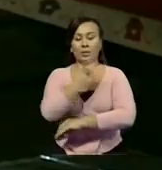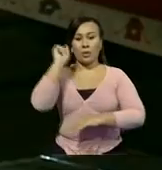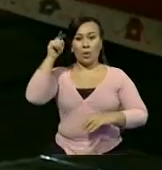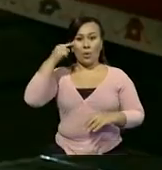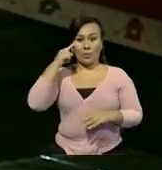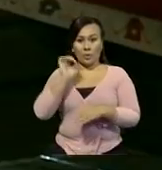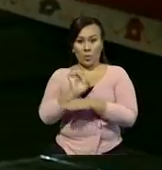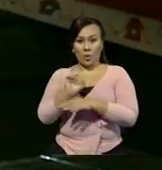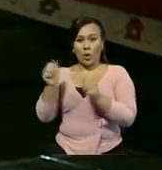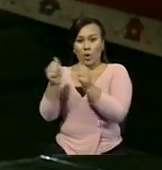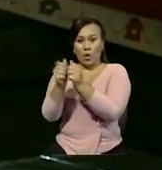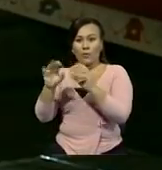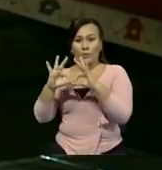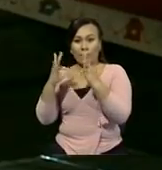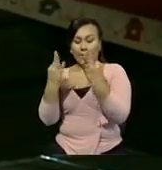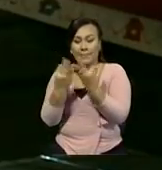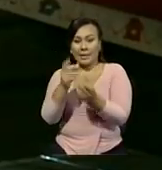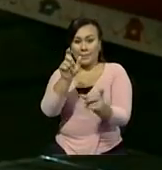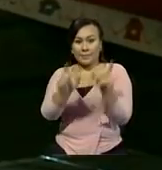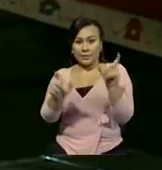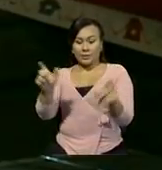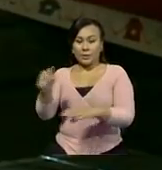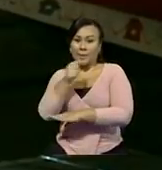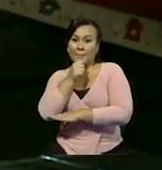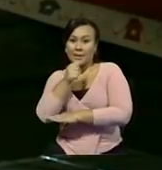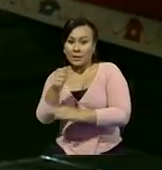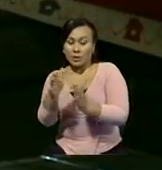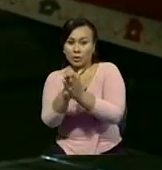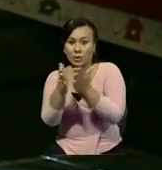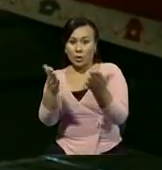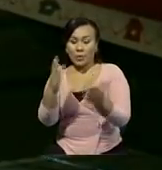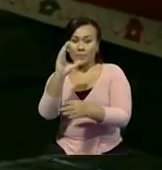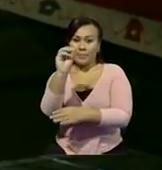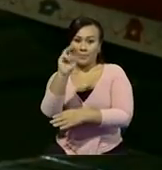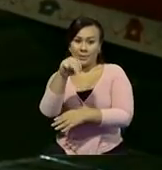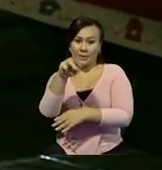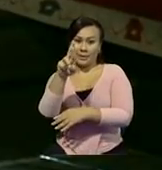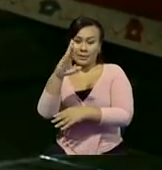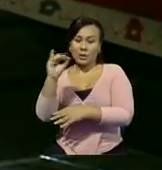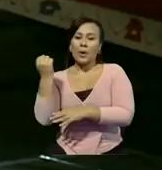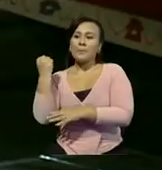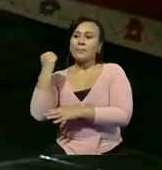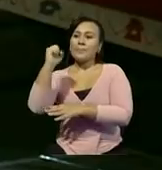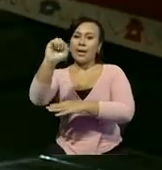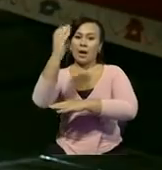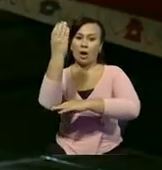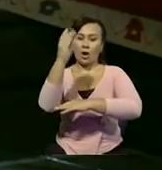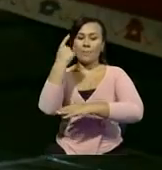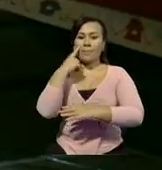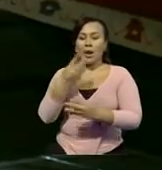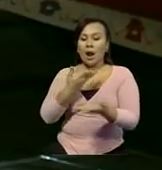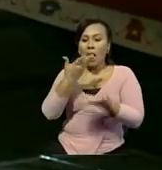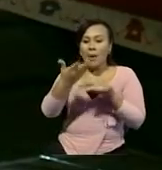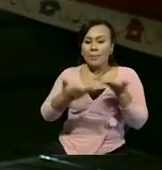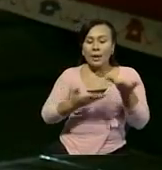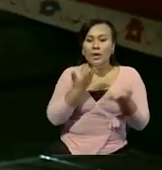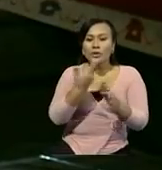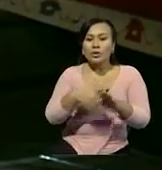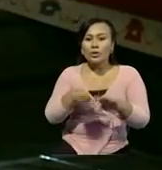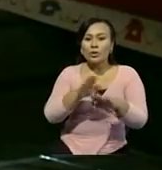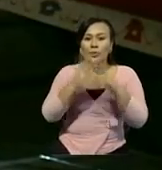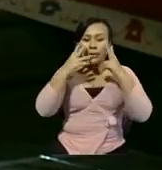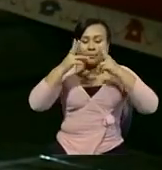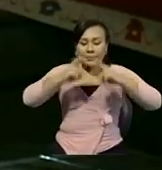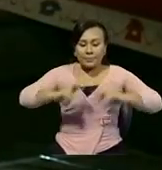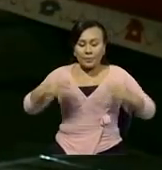junto con las familiares del equipo periodístico del diario 'el comercio' viajarán hasta colombia para colaborar en el peritaje forense la